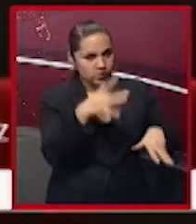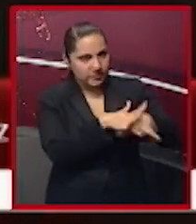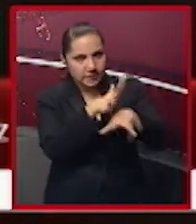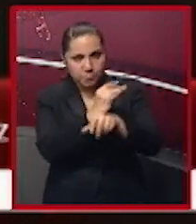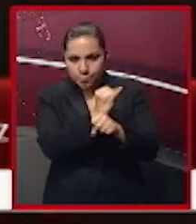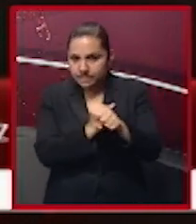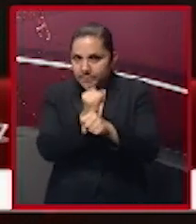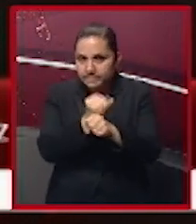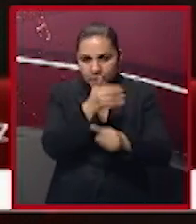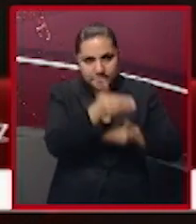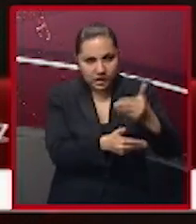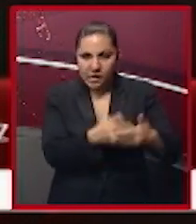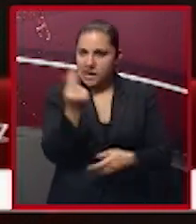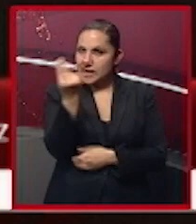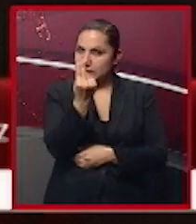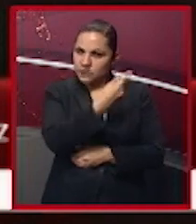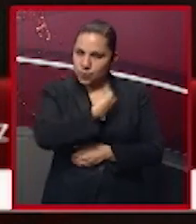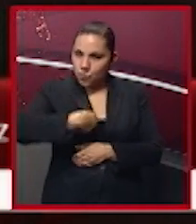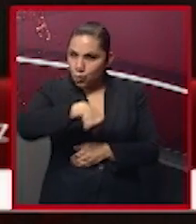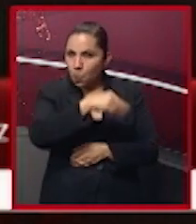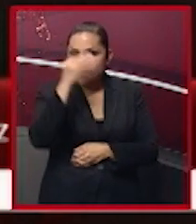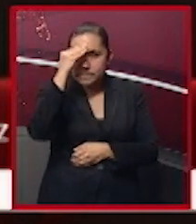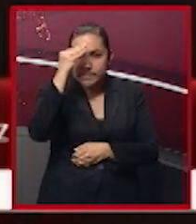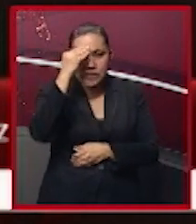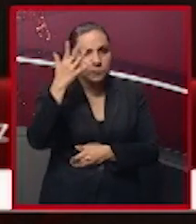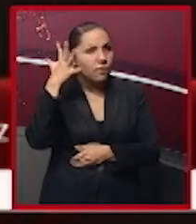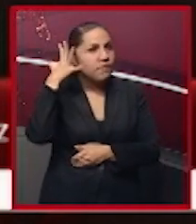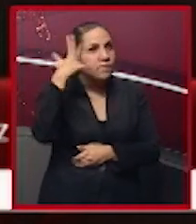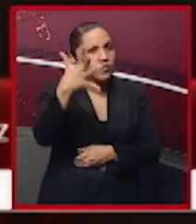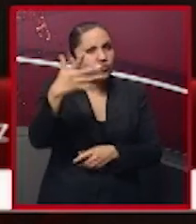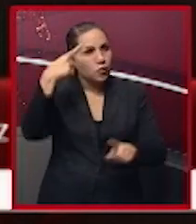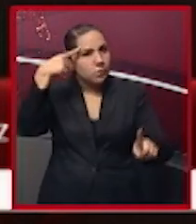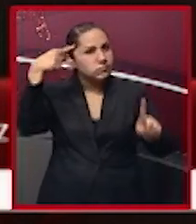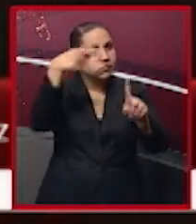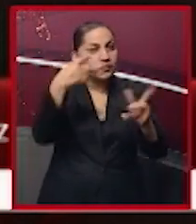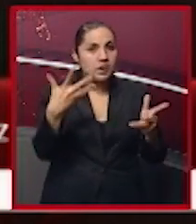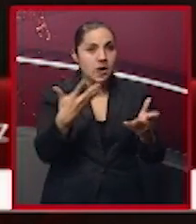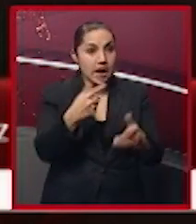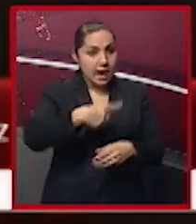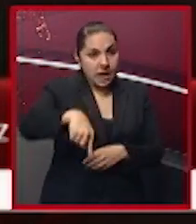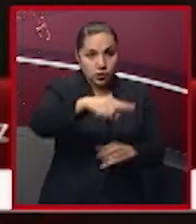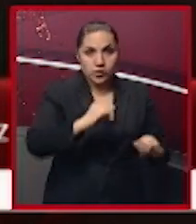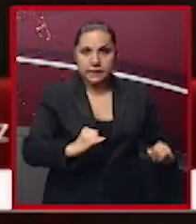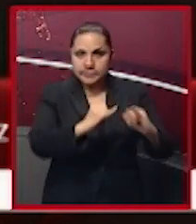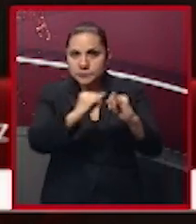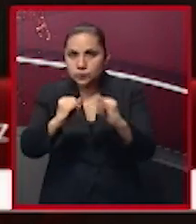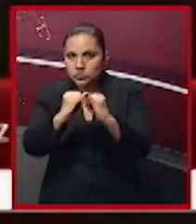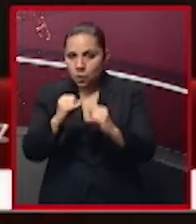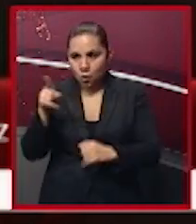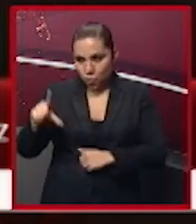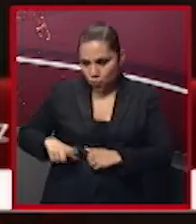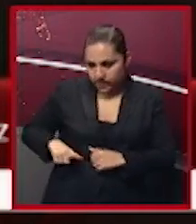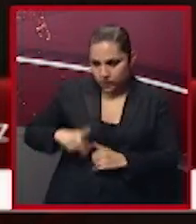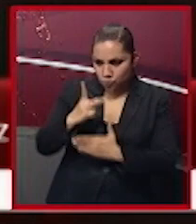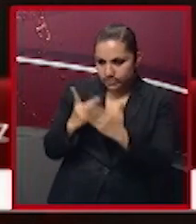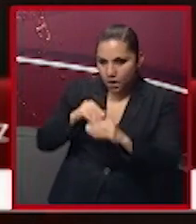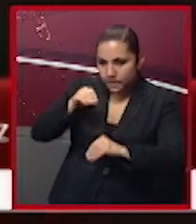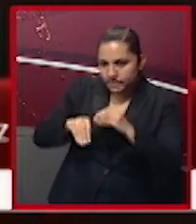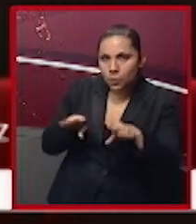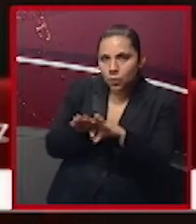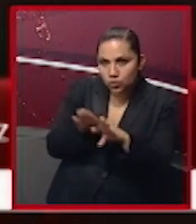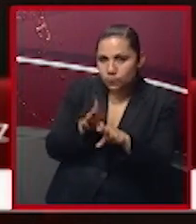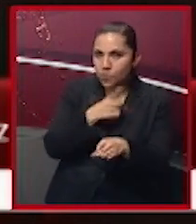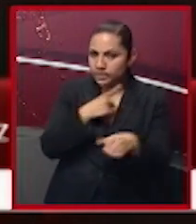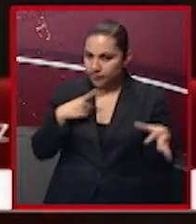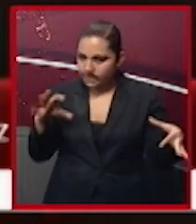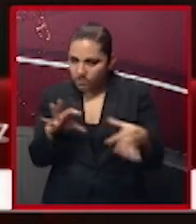futuro, poniendo los cimientos de las nuevas instituciones, de las nuevas políticas públicas, de los sistemas de pensiones,